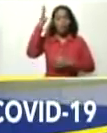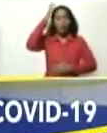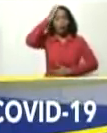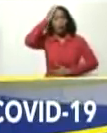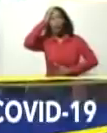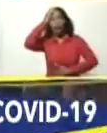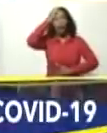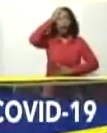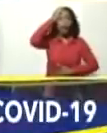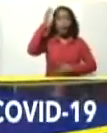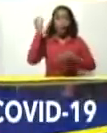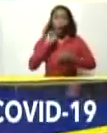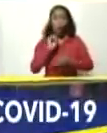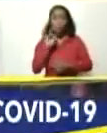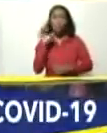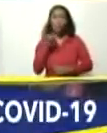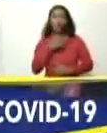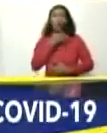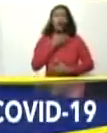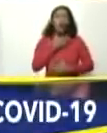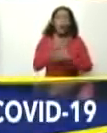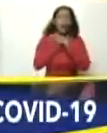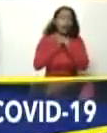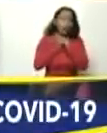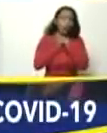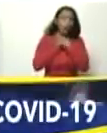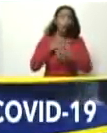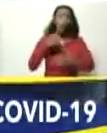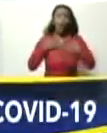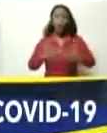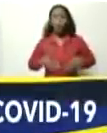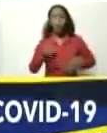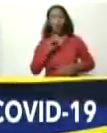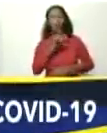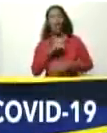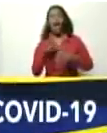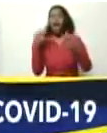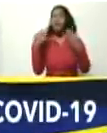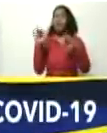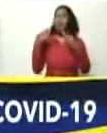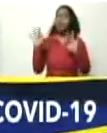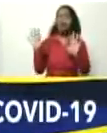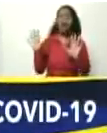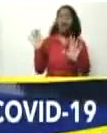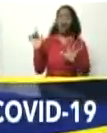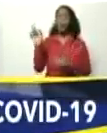cabeza, me duele la garganta y me duele el cuerpo, eso es una gripe común. ¡No!